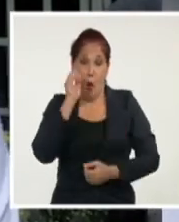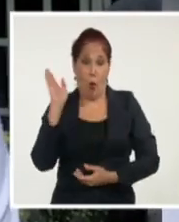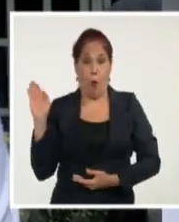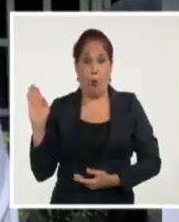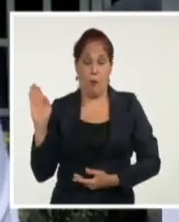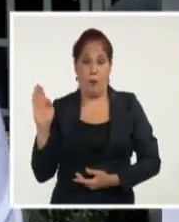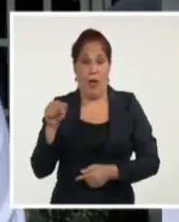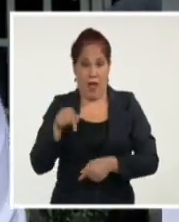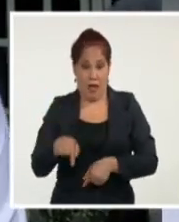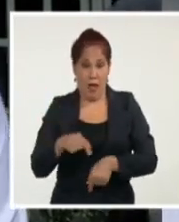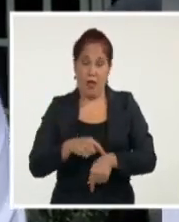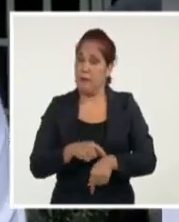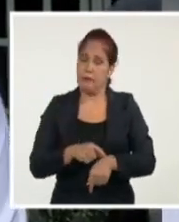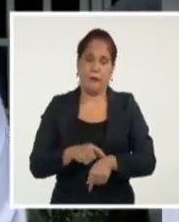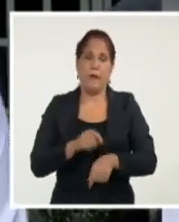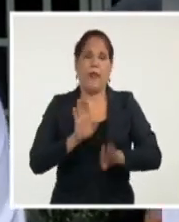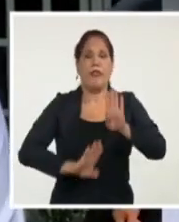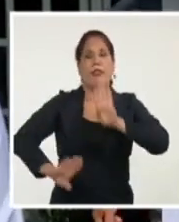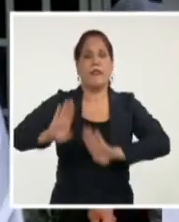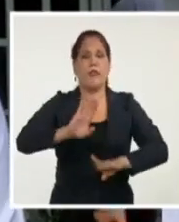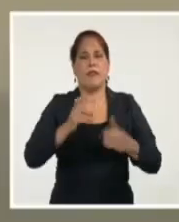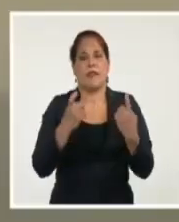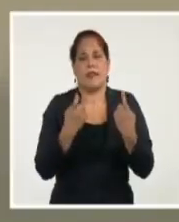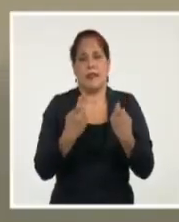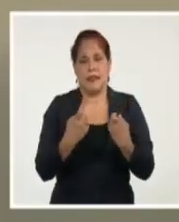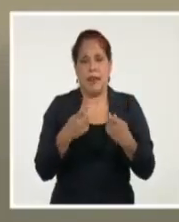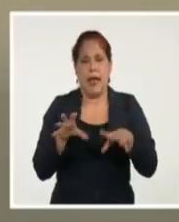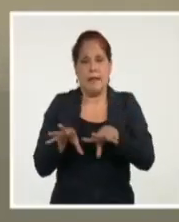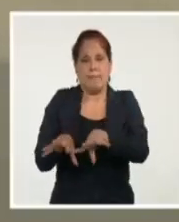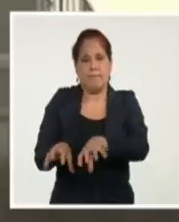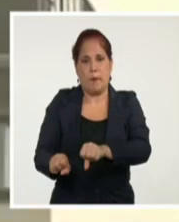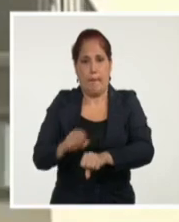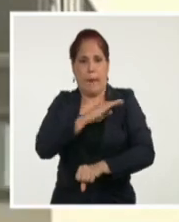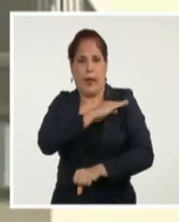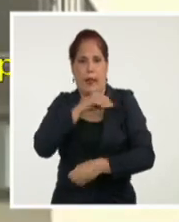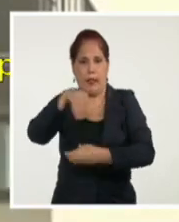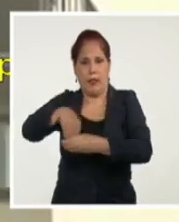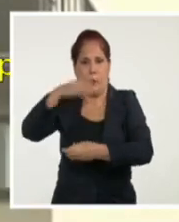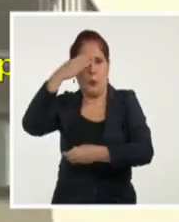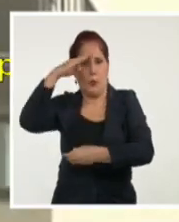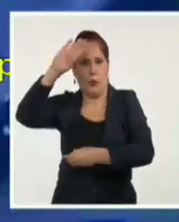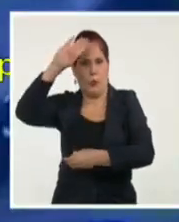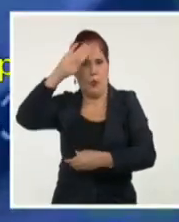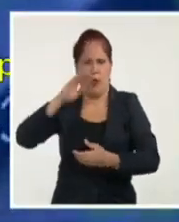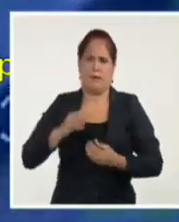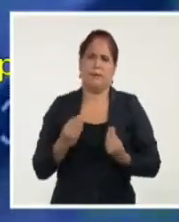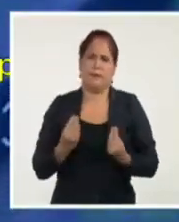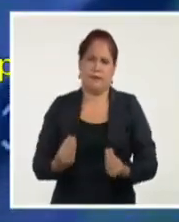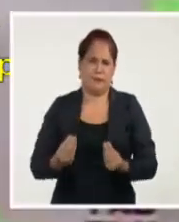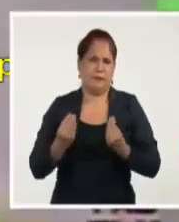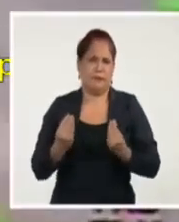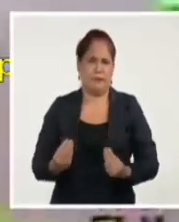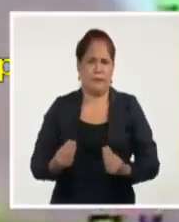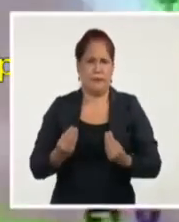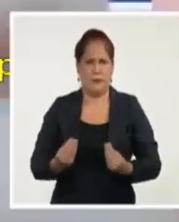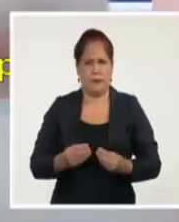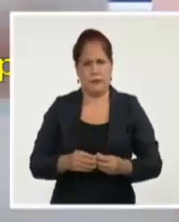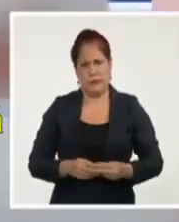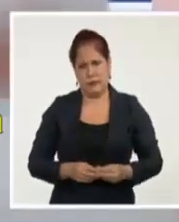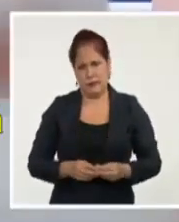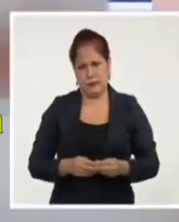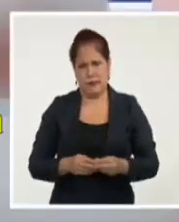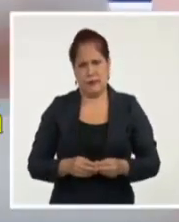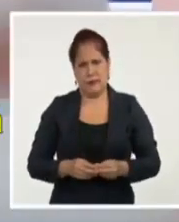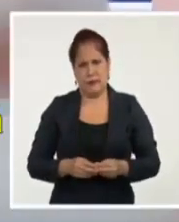quedó ahí. Defiende la necesidad de intervención militar en Cuba. The United States has to really look at itself in the mirror and think